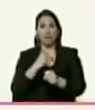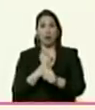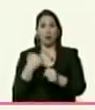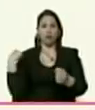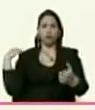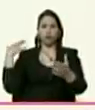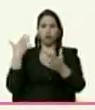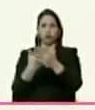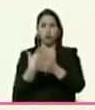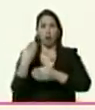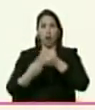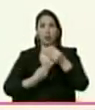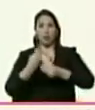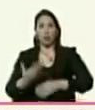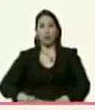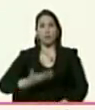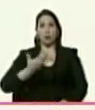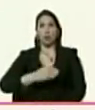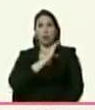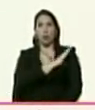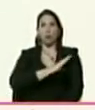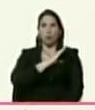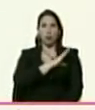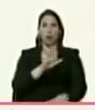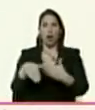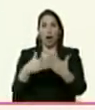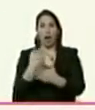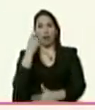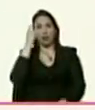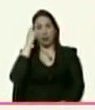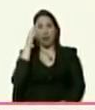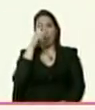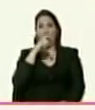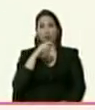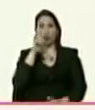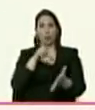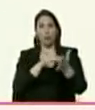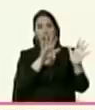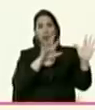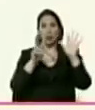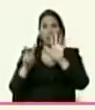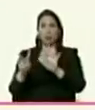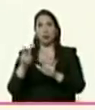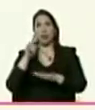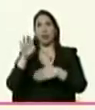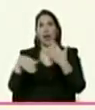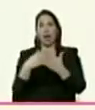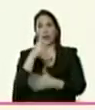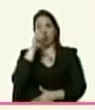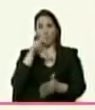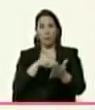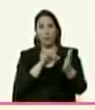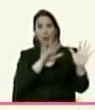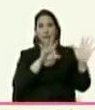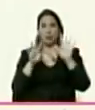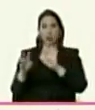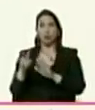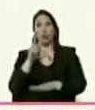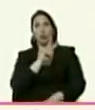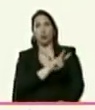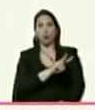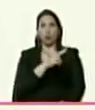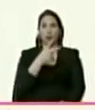esta importante comisión, que a la fecha, justamente desde el año 2017 hasta el año 2019, se ha logrado la excarcelación de